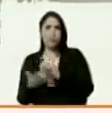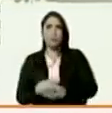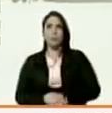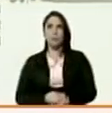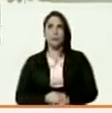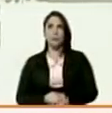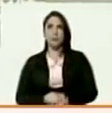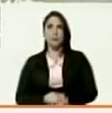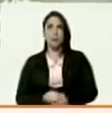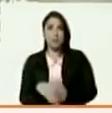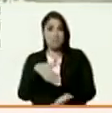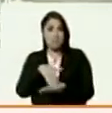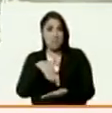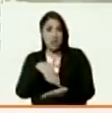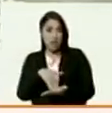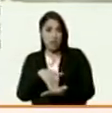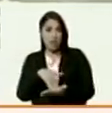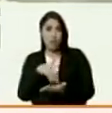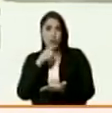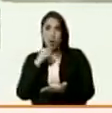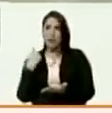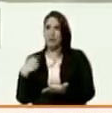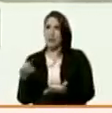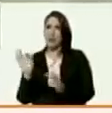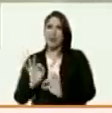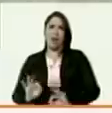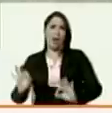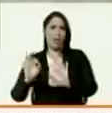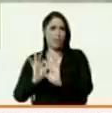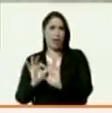De Miranda, no tiene nada que ver con nosotros.